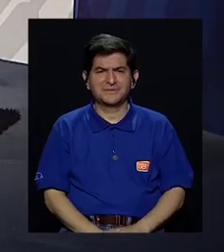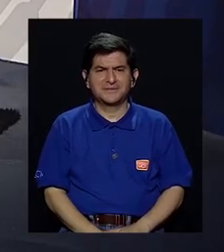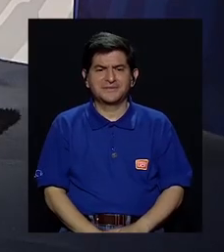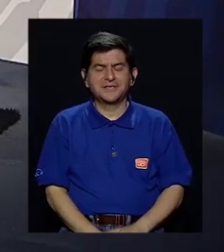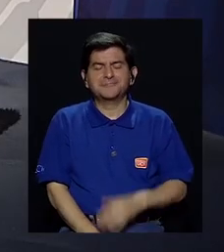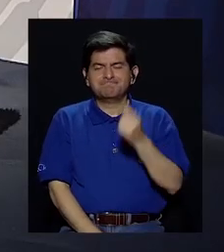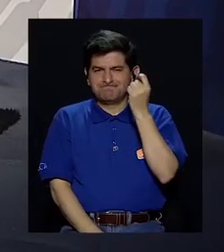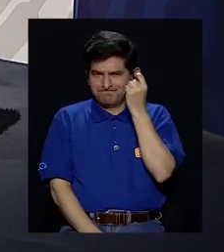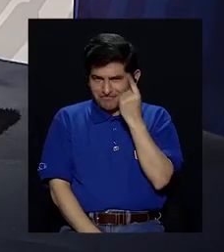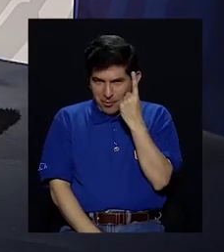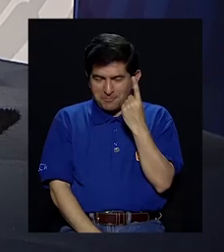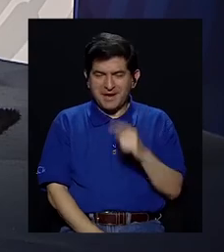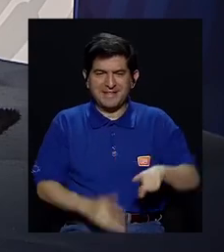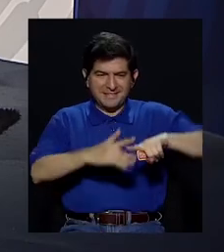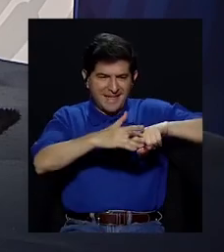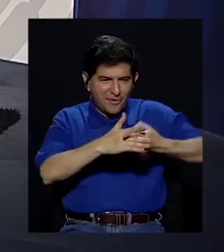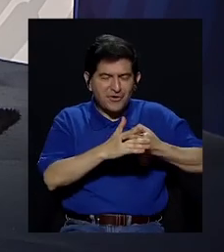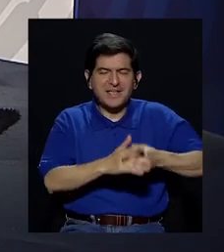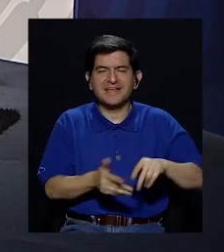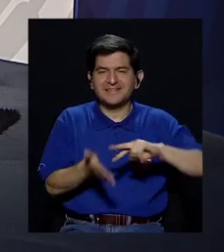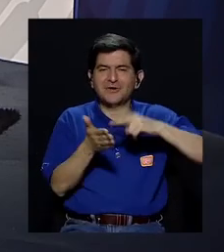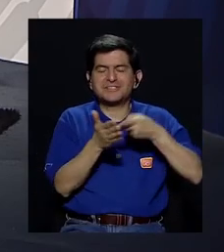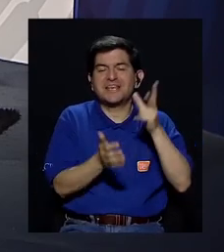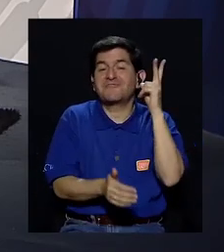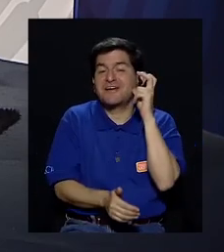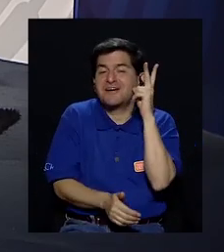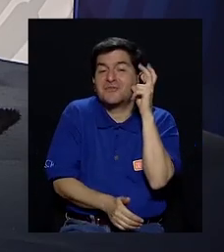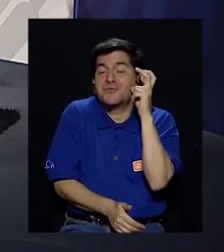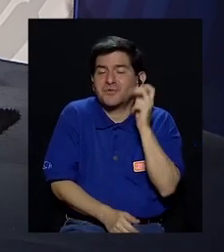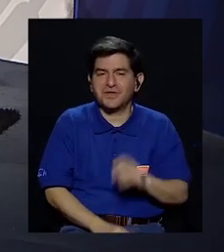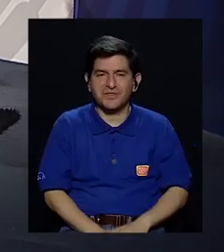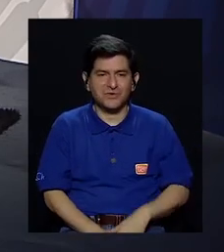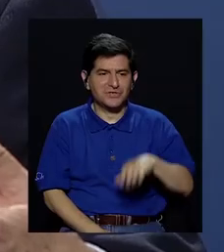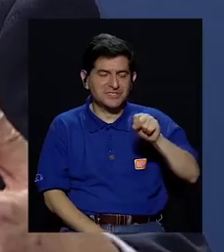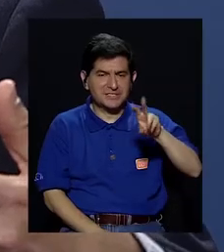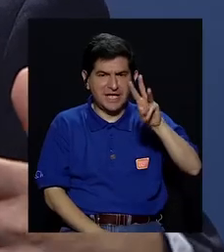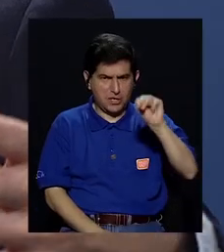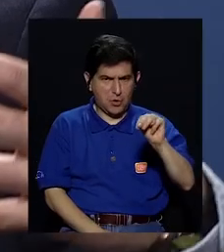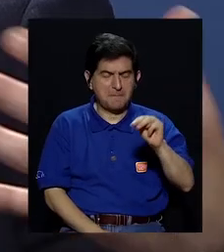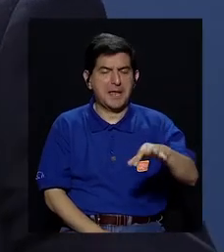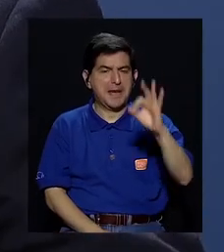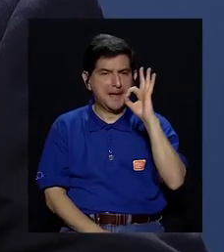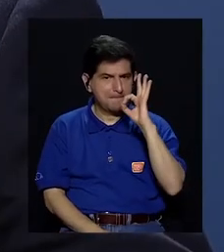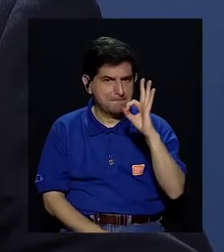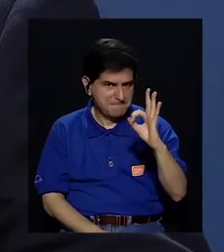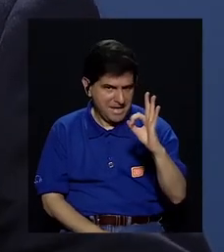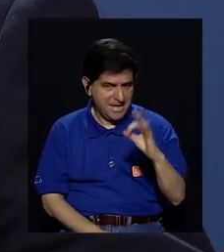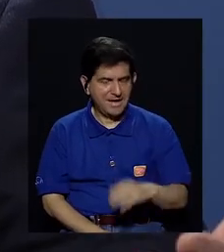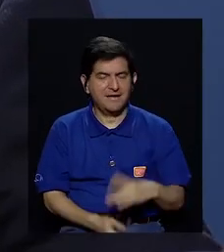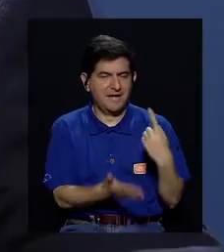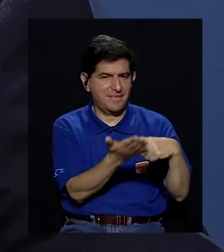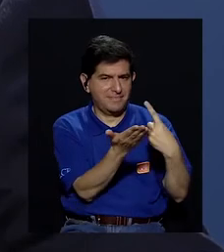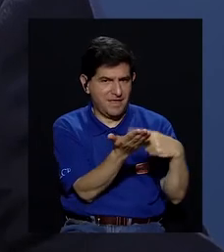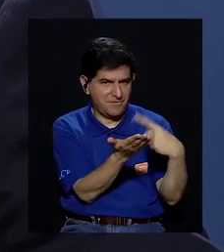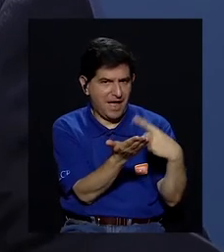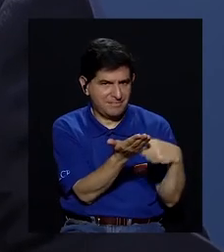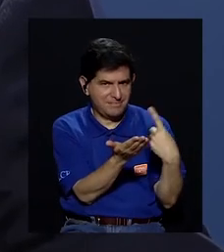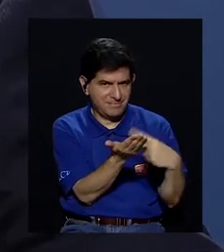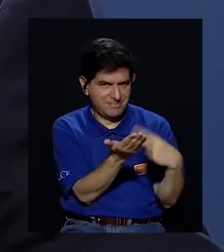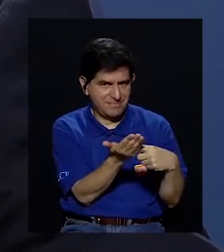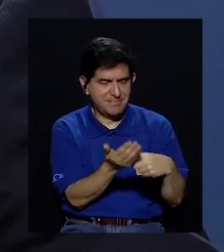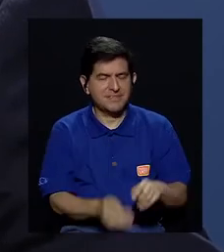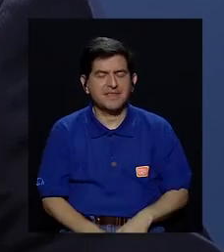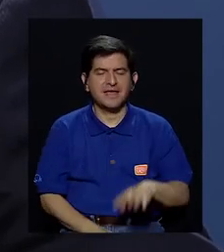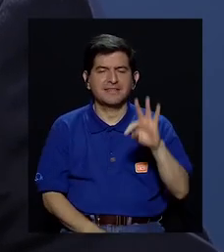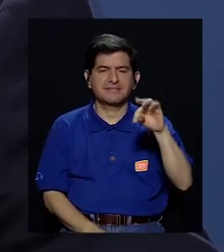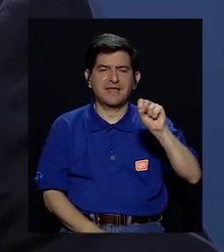tenemos que entender cuál es el origen del ruido podría decirse que a sergio mena le fue bastante bien en el debate